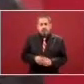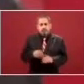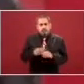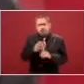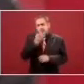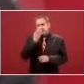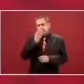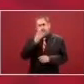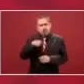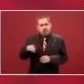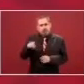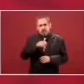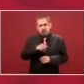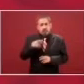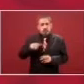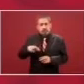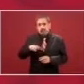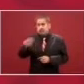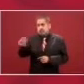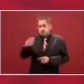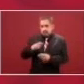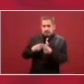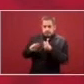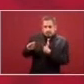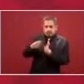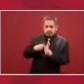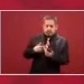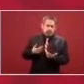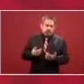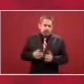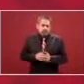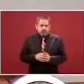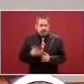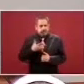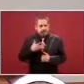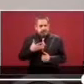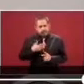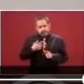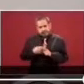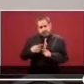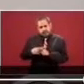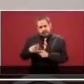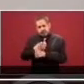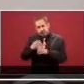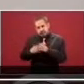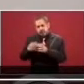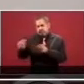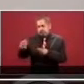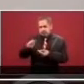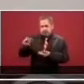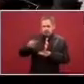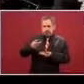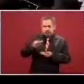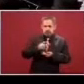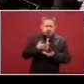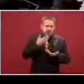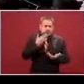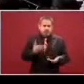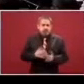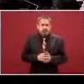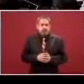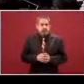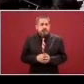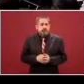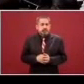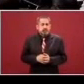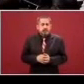común, la gente. Y tengo otras cosas, porque no solo